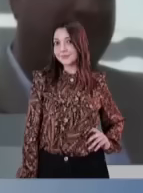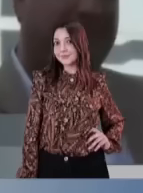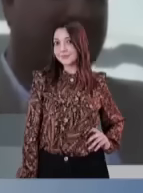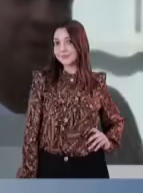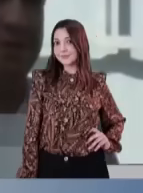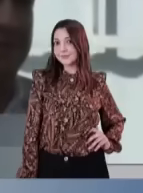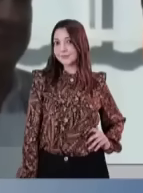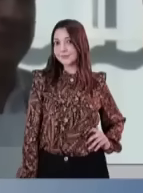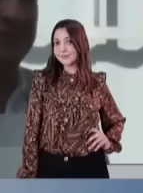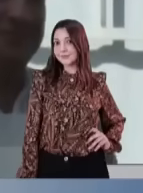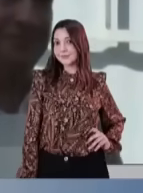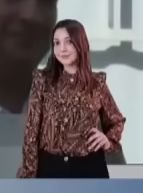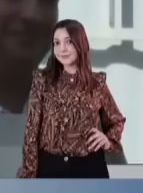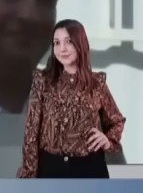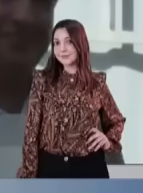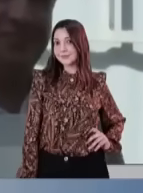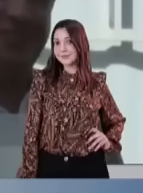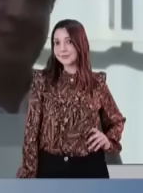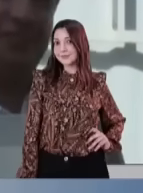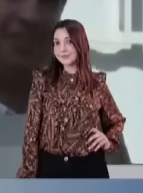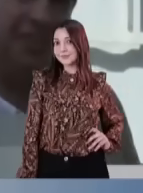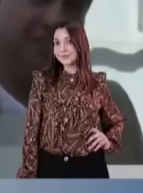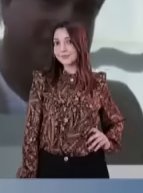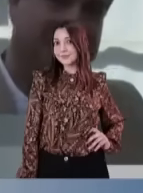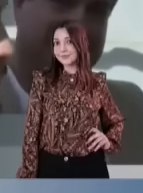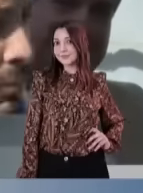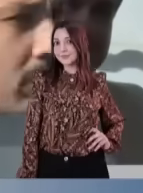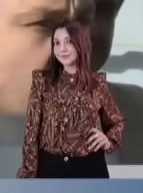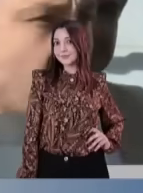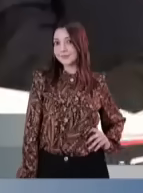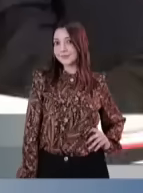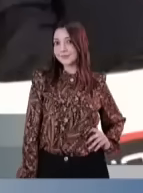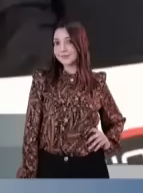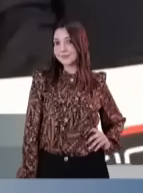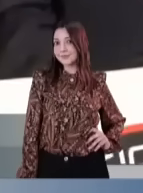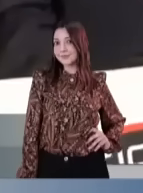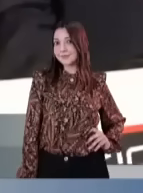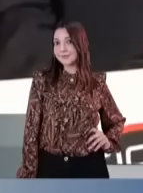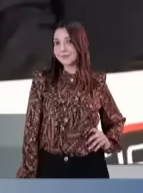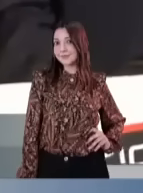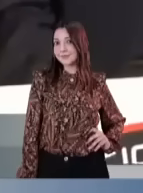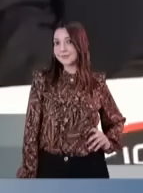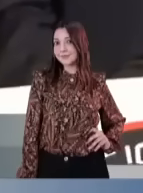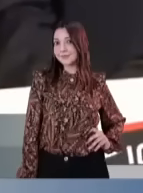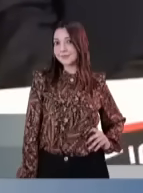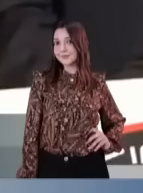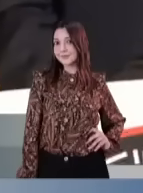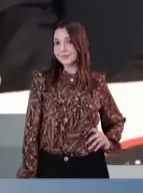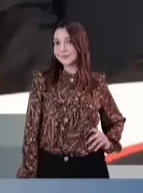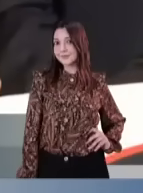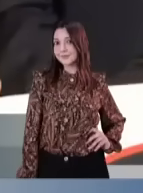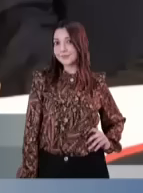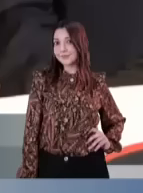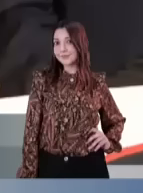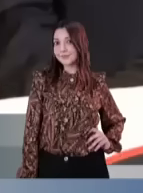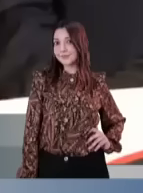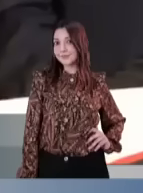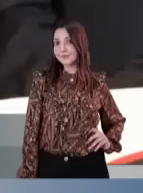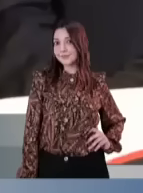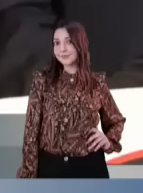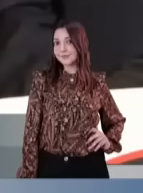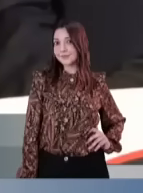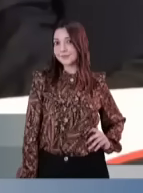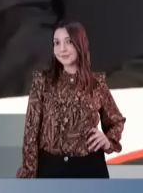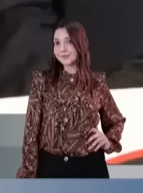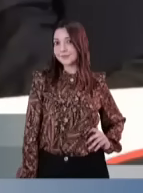tanto, ahí hay un problema y sí se ha dicho que la ministra de Salud ha tenido alguna debilidad en cuanto a